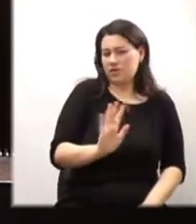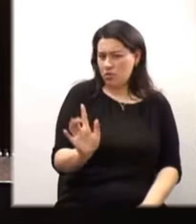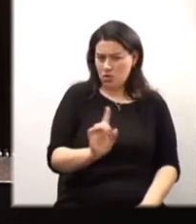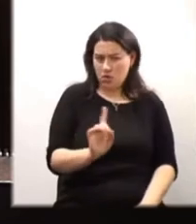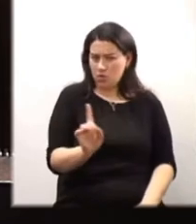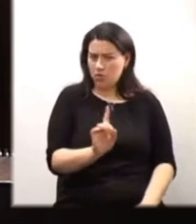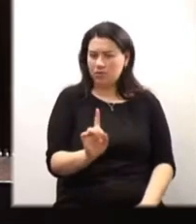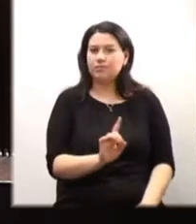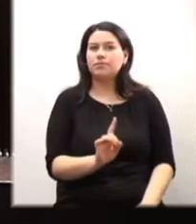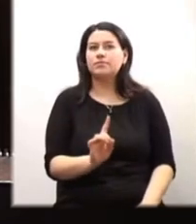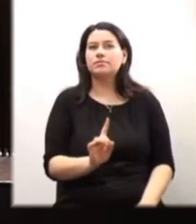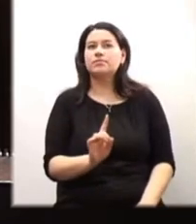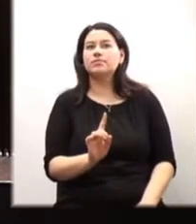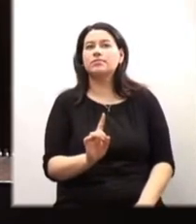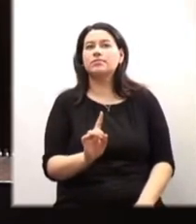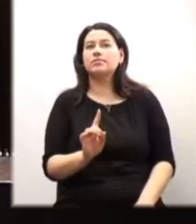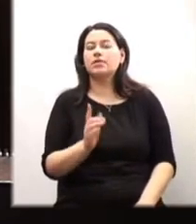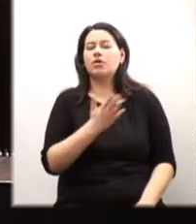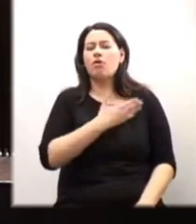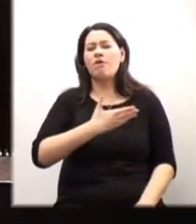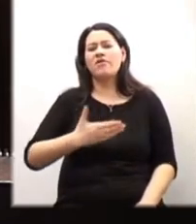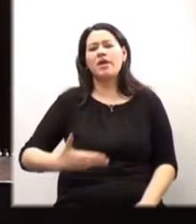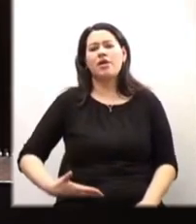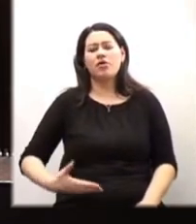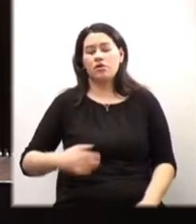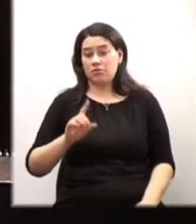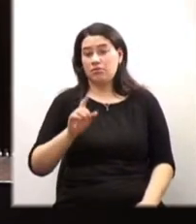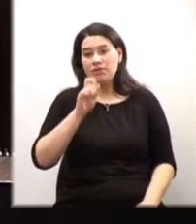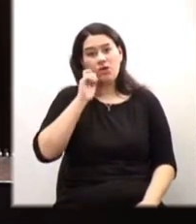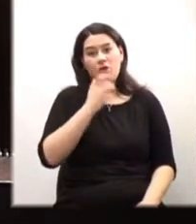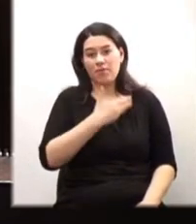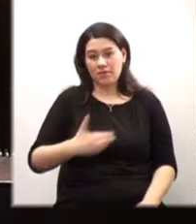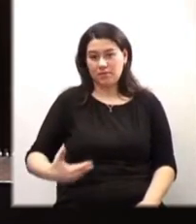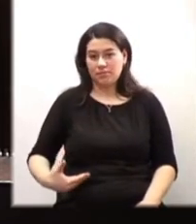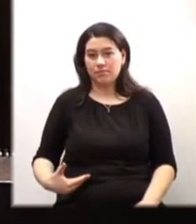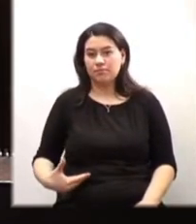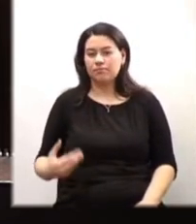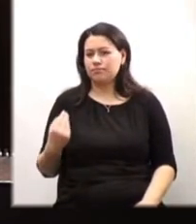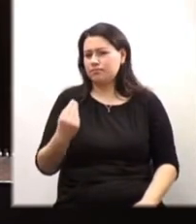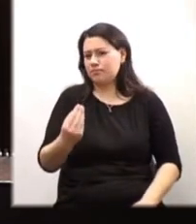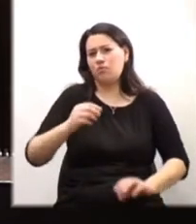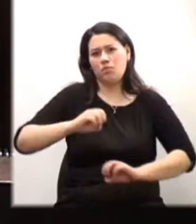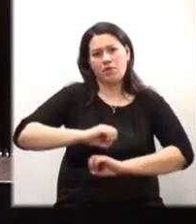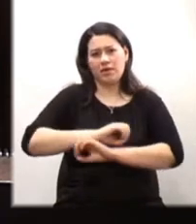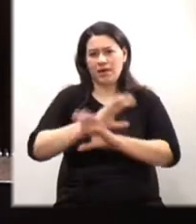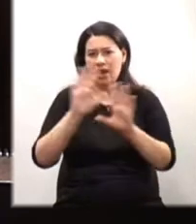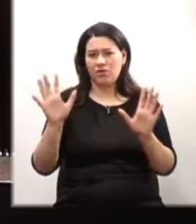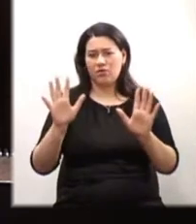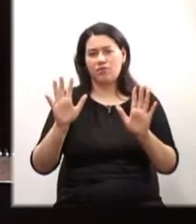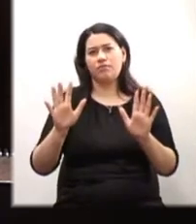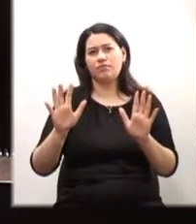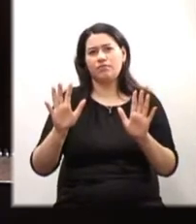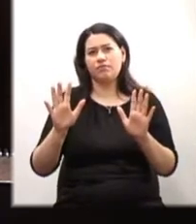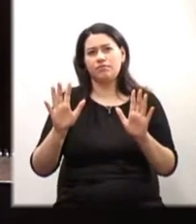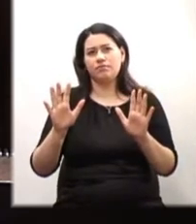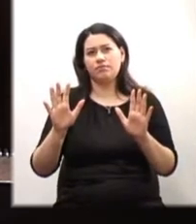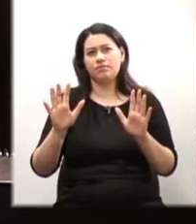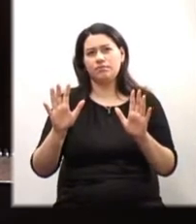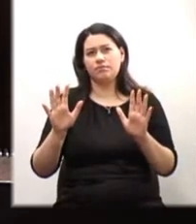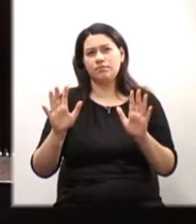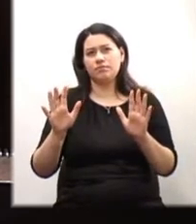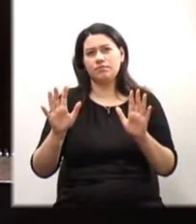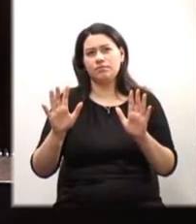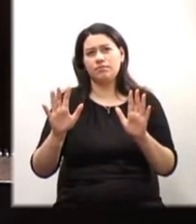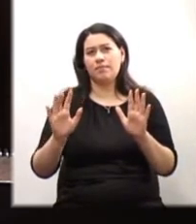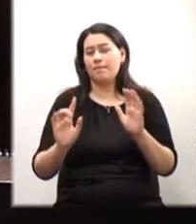¿no? Y el gobierno asumió, señora presidenta, con un mandato muy claro que se expresó